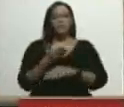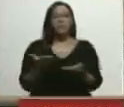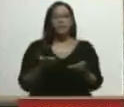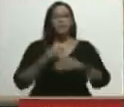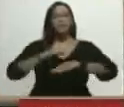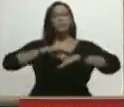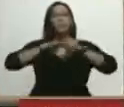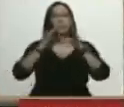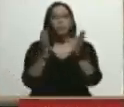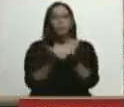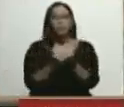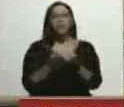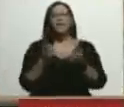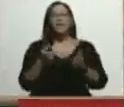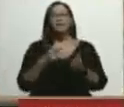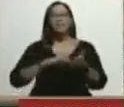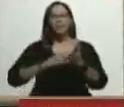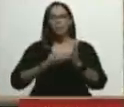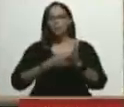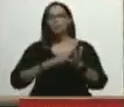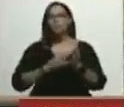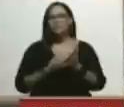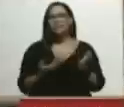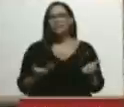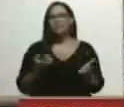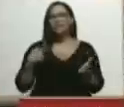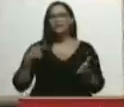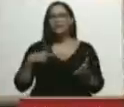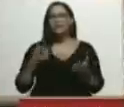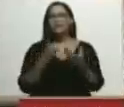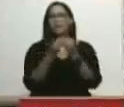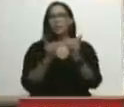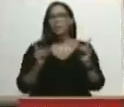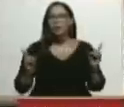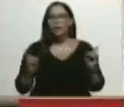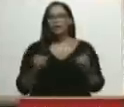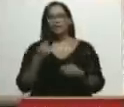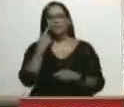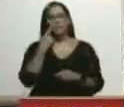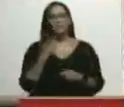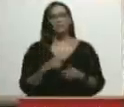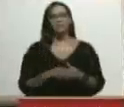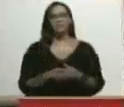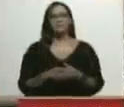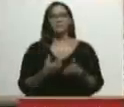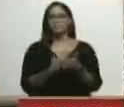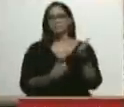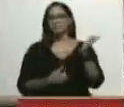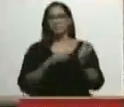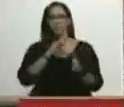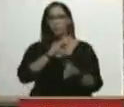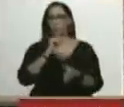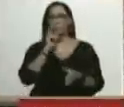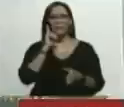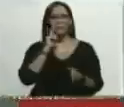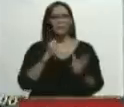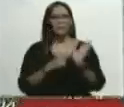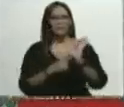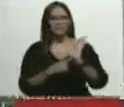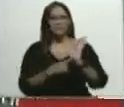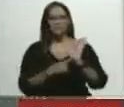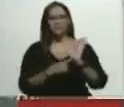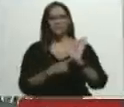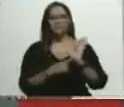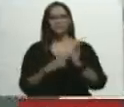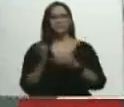ese es el concepto que ellos manejan de democracia no mire y está Esto no es mentira los